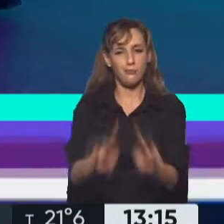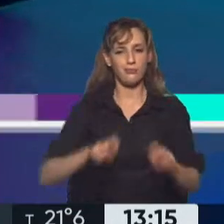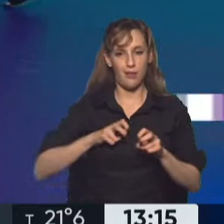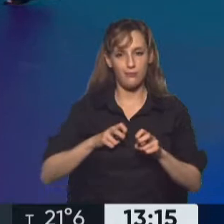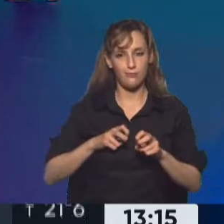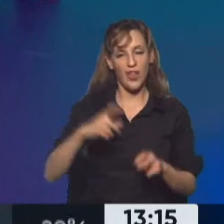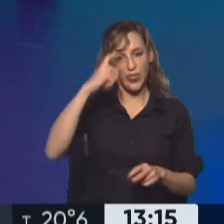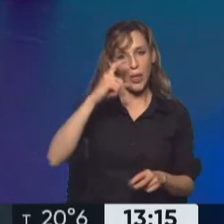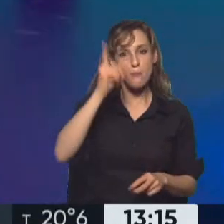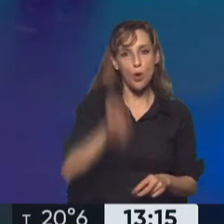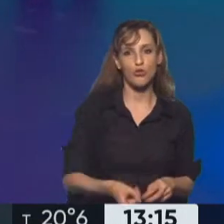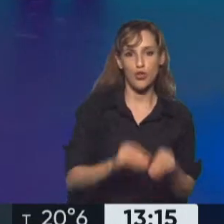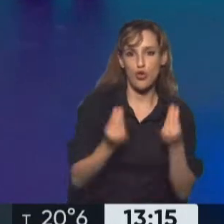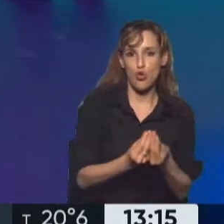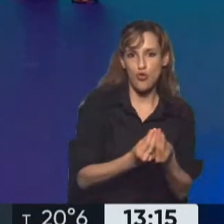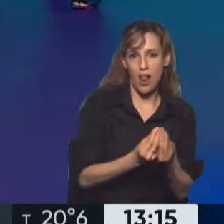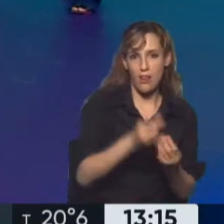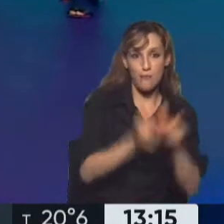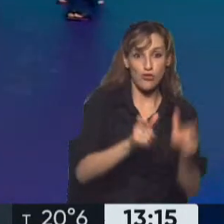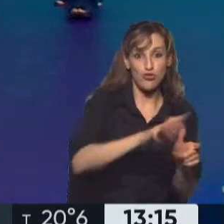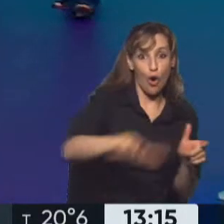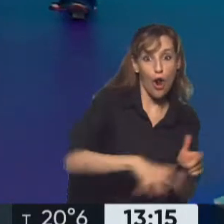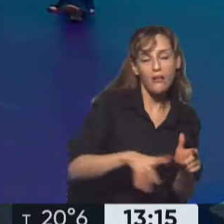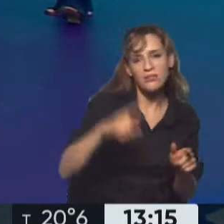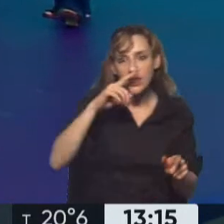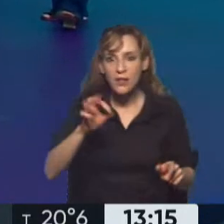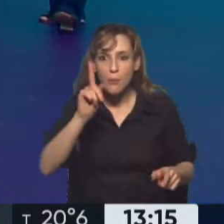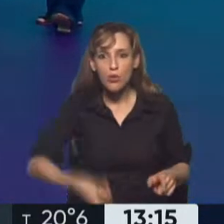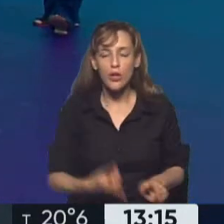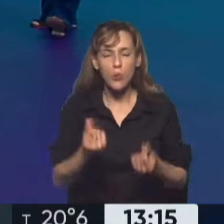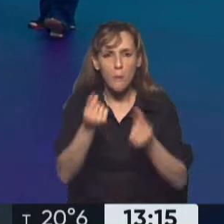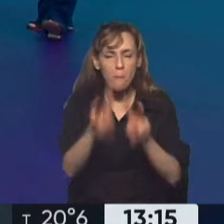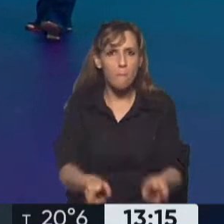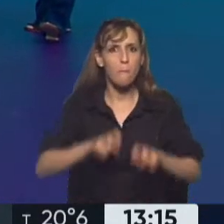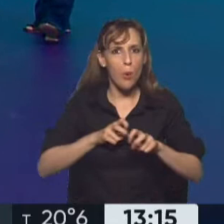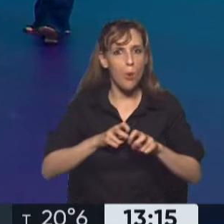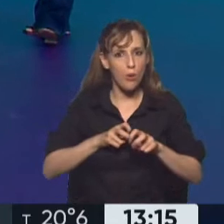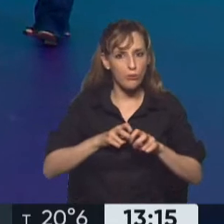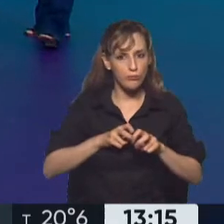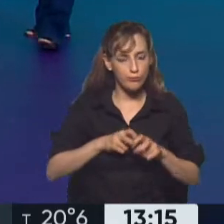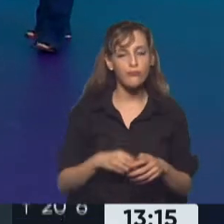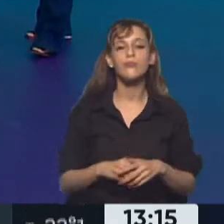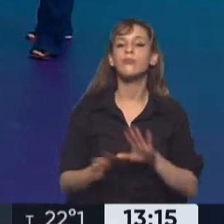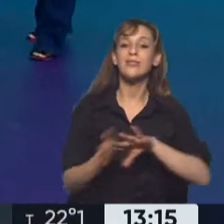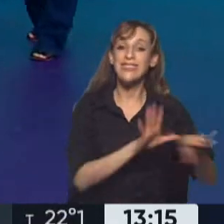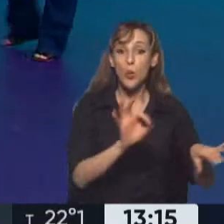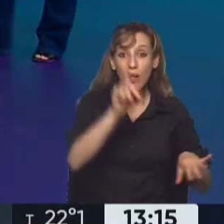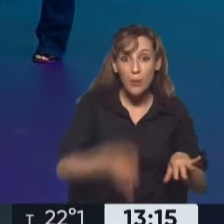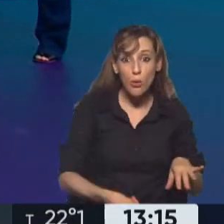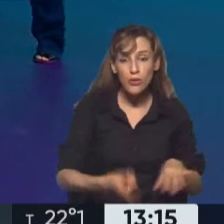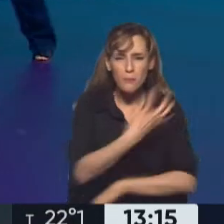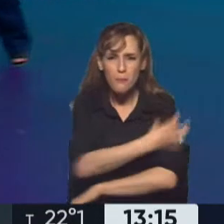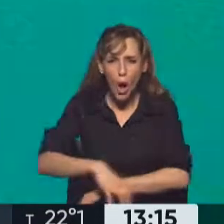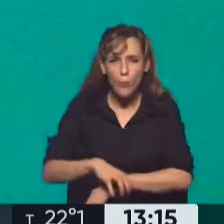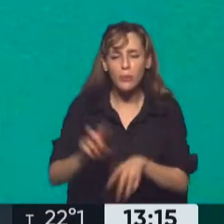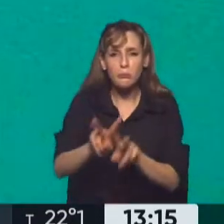dueño del 77% de la riqueza y el 50% más pobre es dueño del 1%. Bien, tenemos la mitad de la población en América Latina